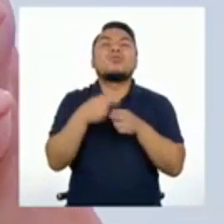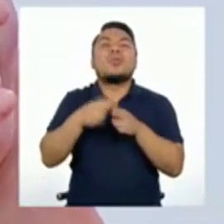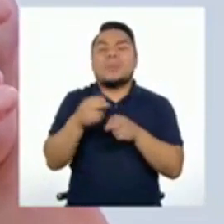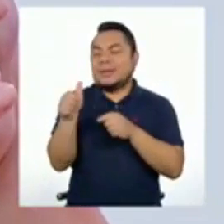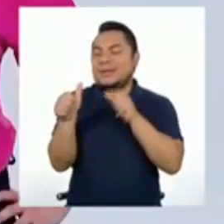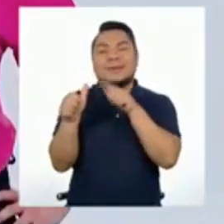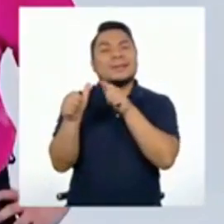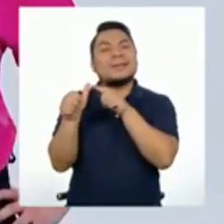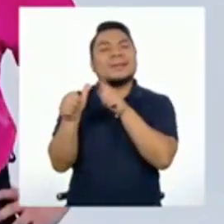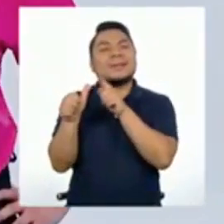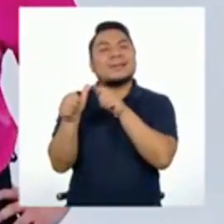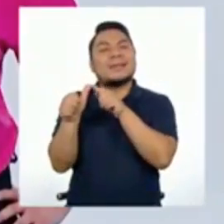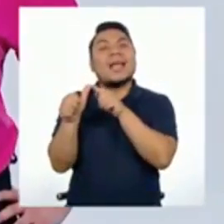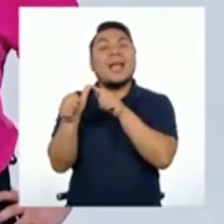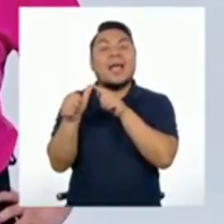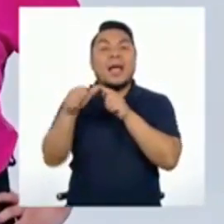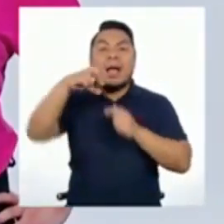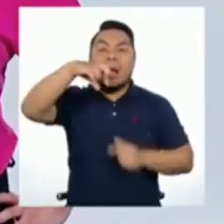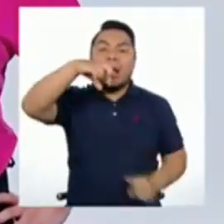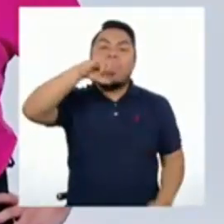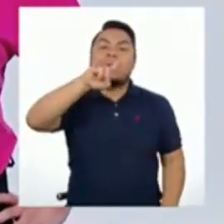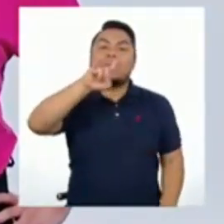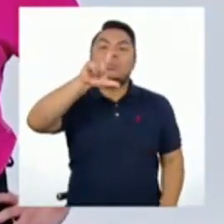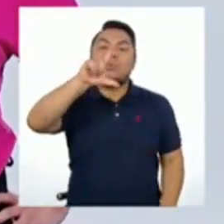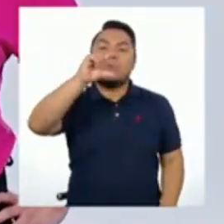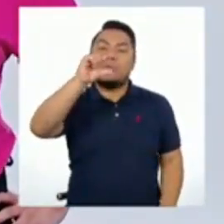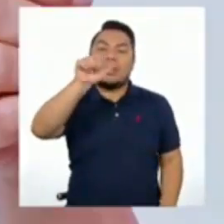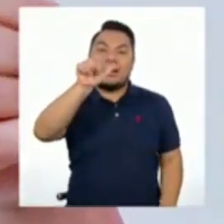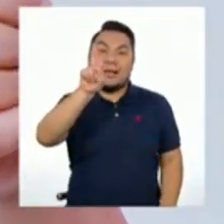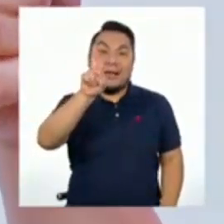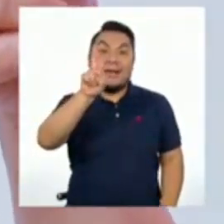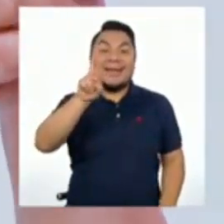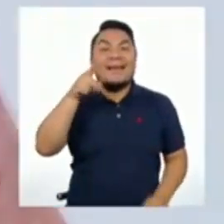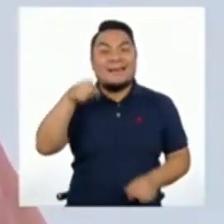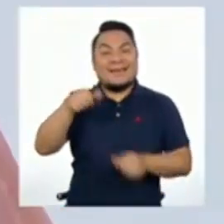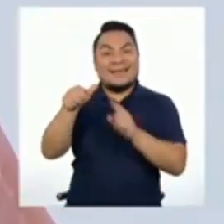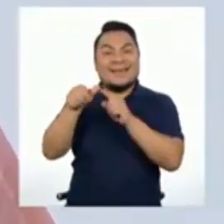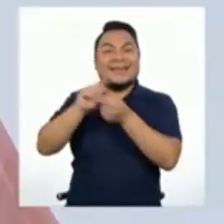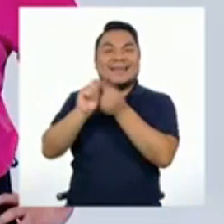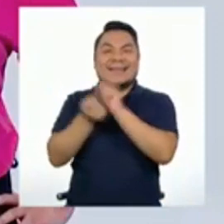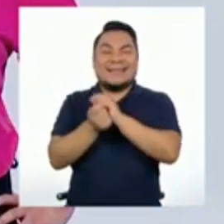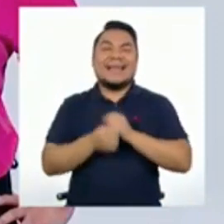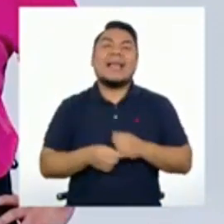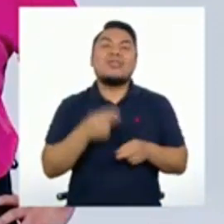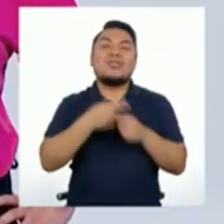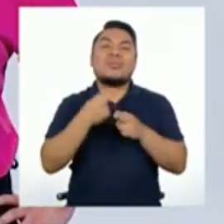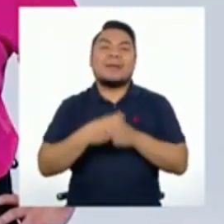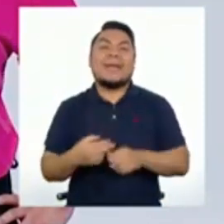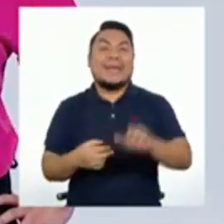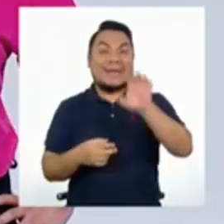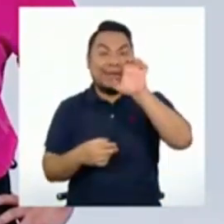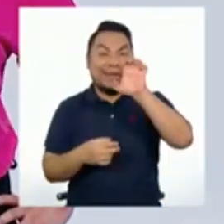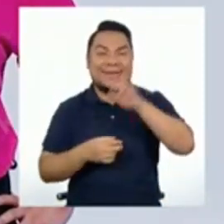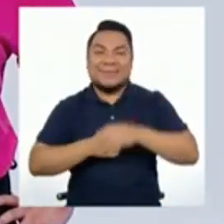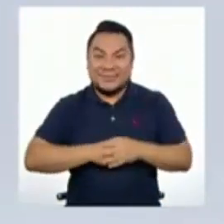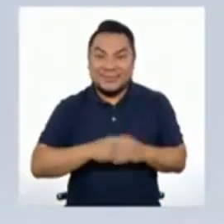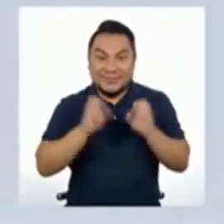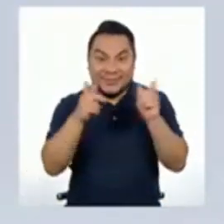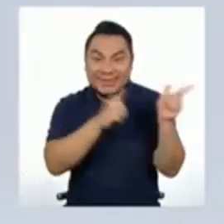dedo? Pulgar. Al pulgar lo vamos a llamar e.